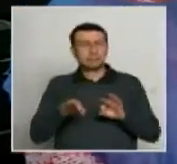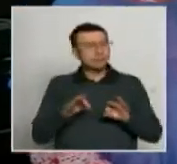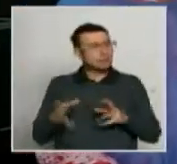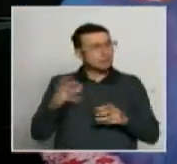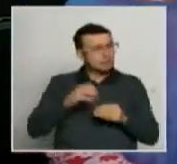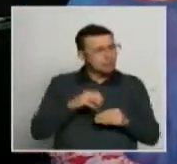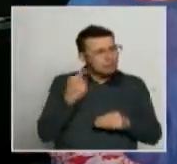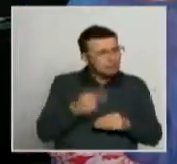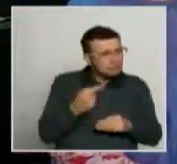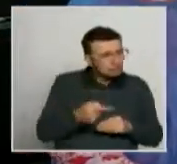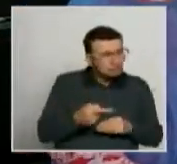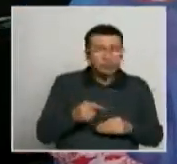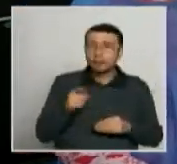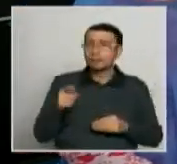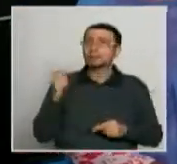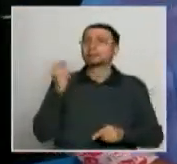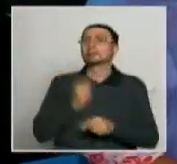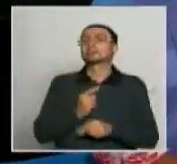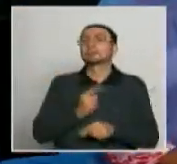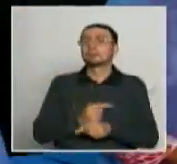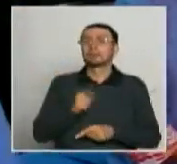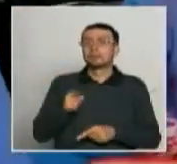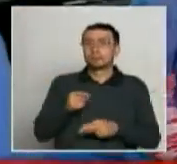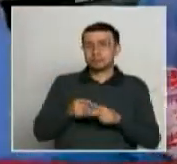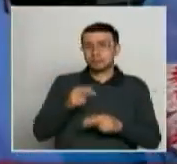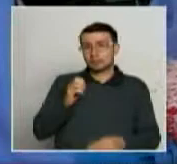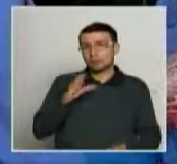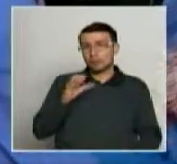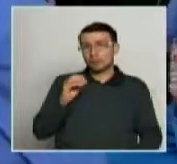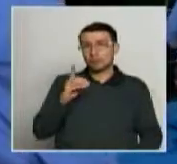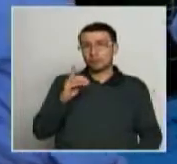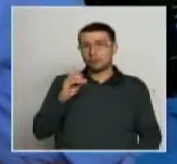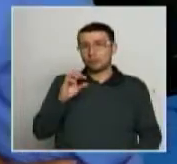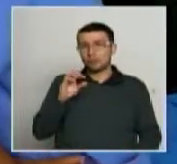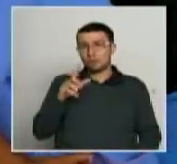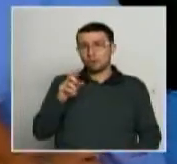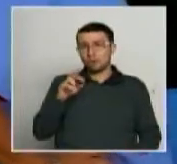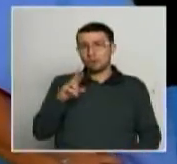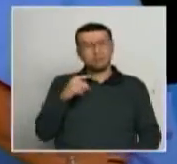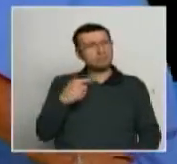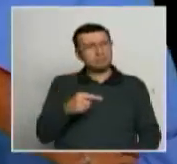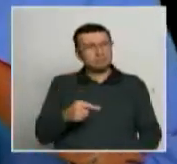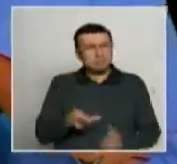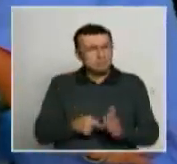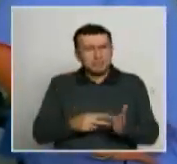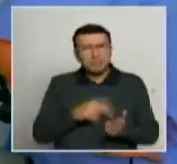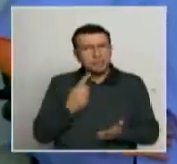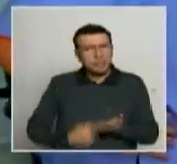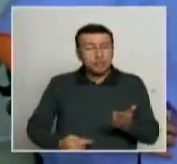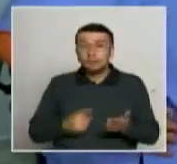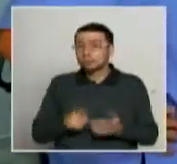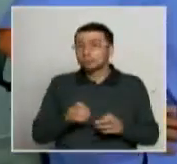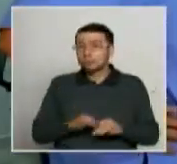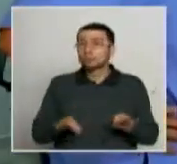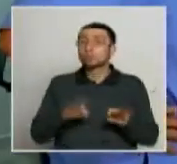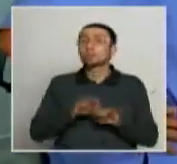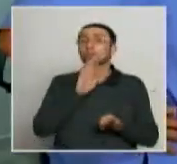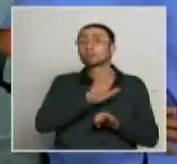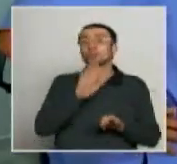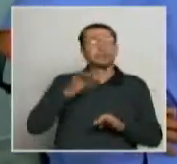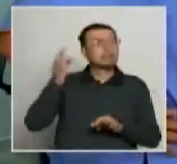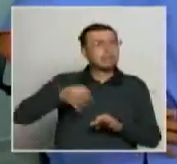que consiste el método diagnóstico ecodoppler, importante, fundamental para que ustedes se hagan siempre estos